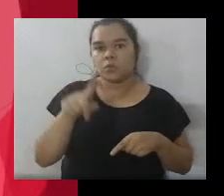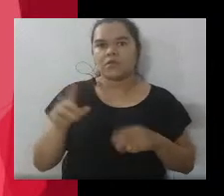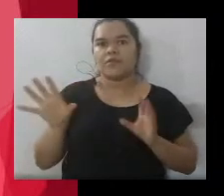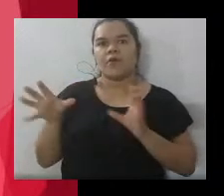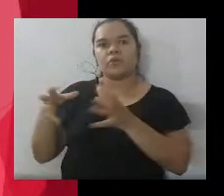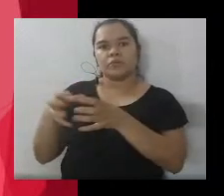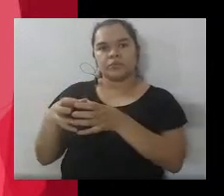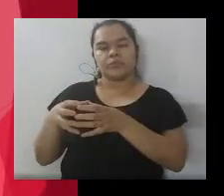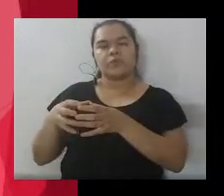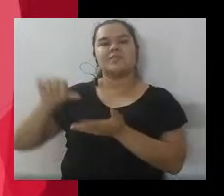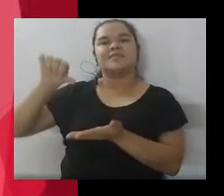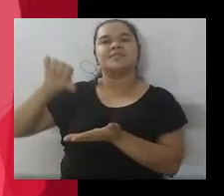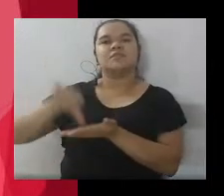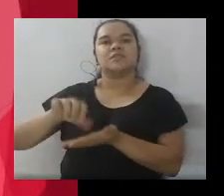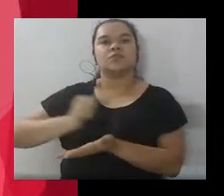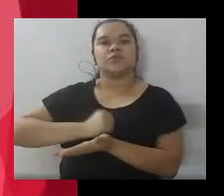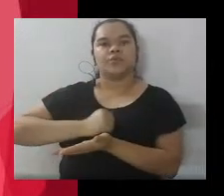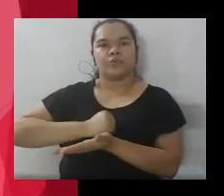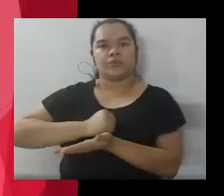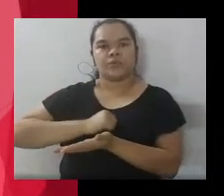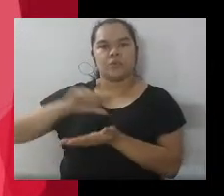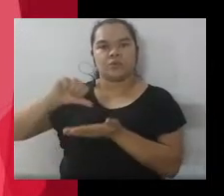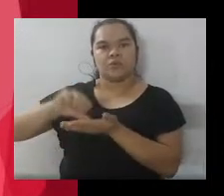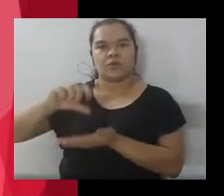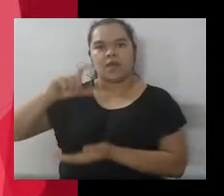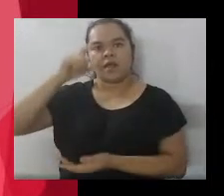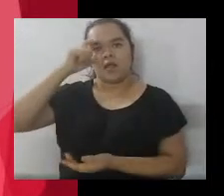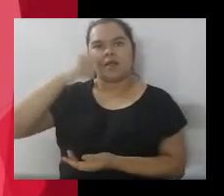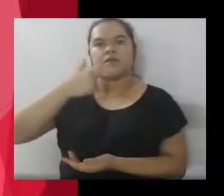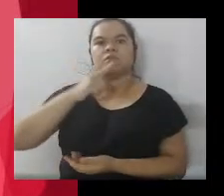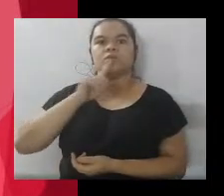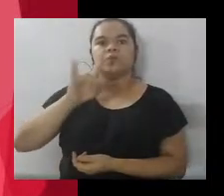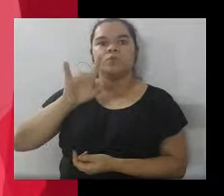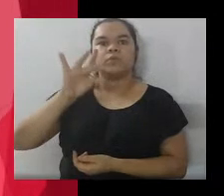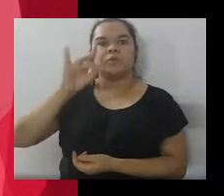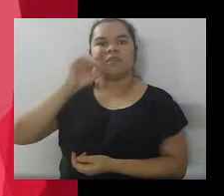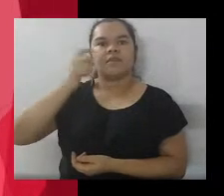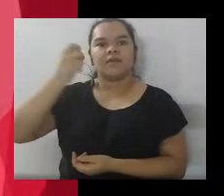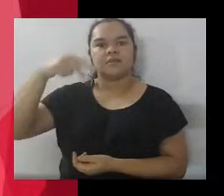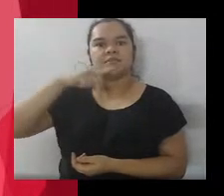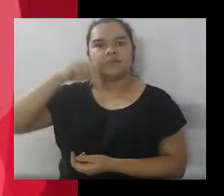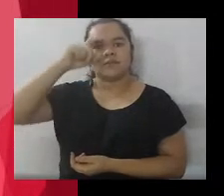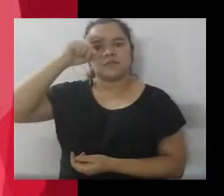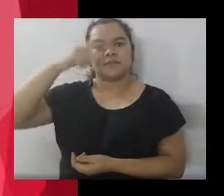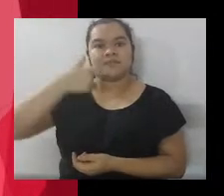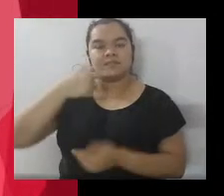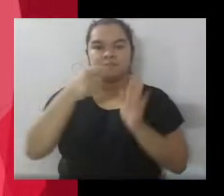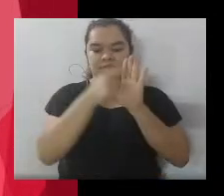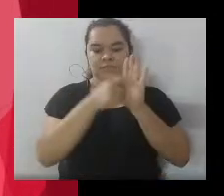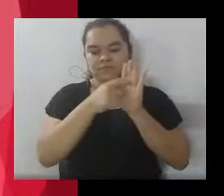centro estudiante que lo podrían encontrar en el Instagram como